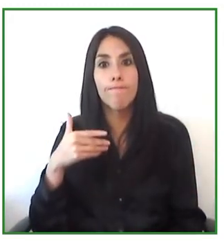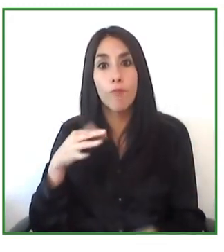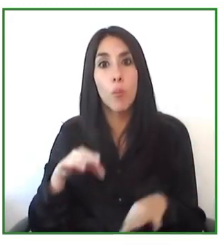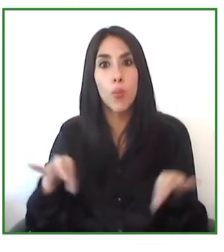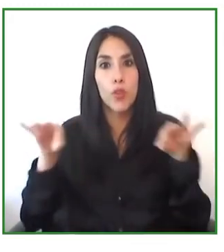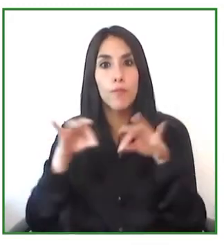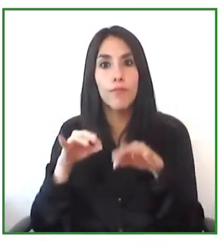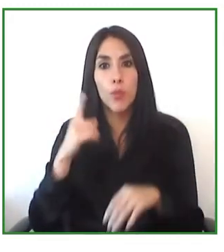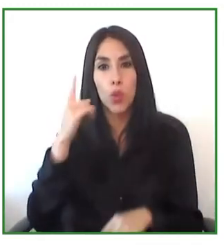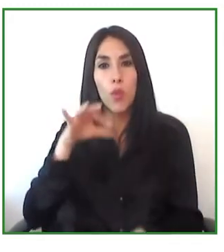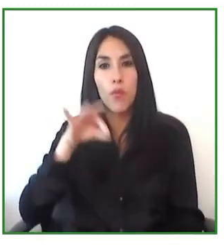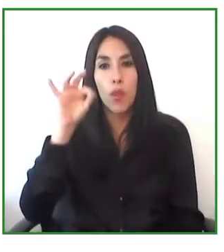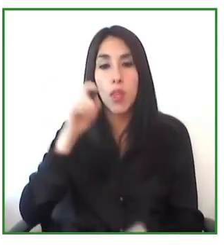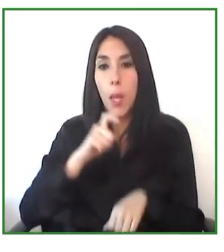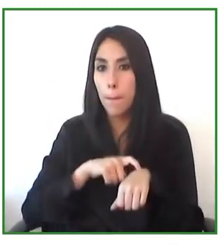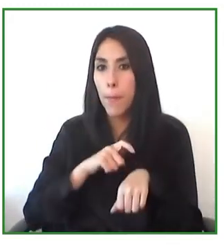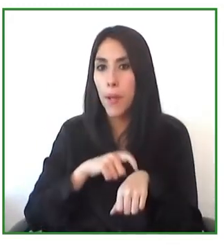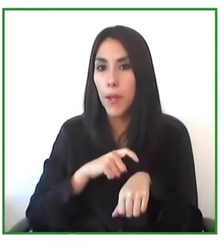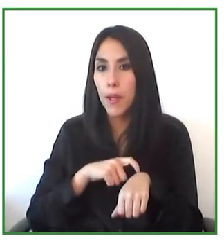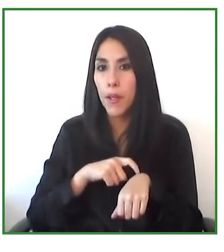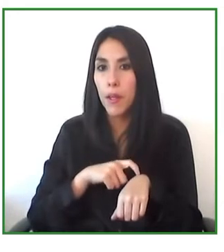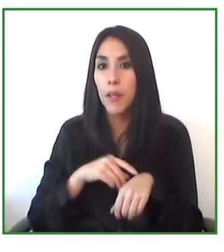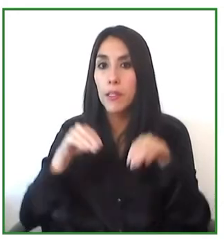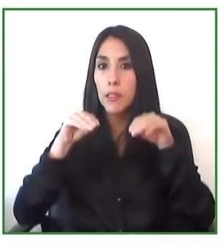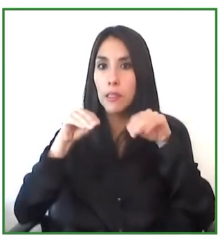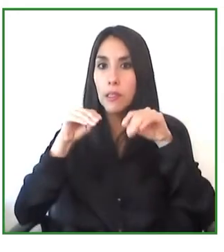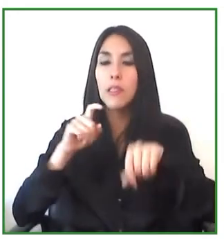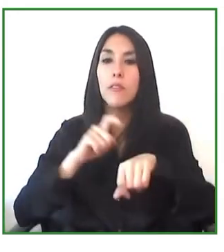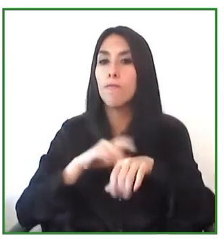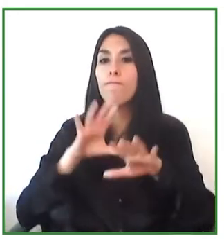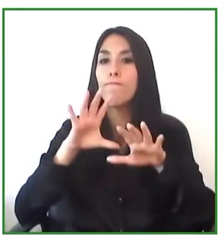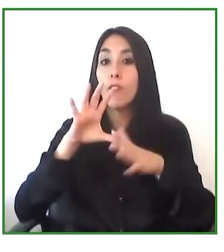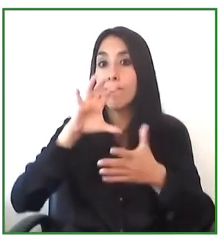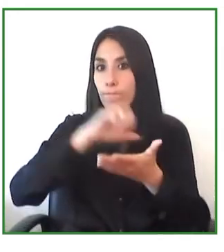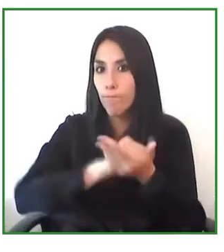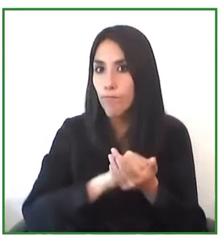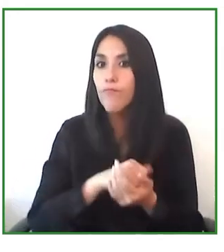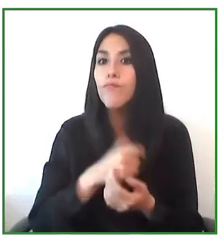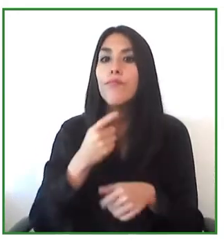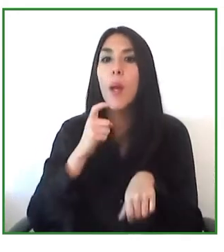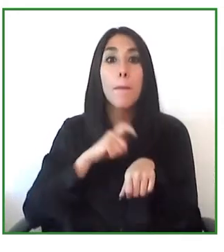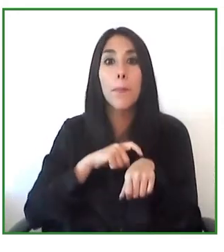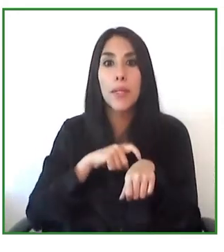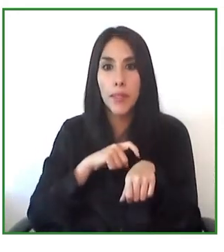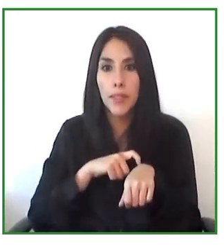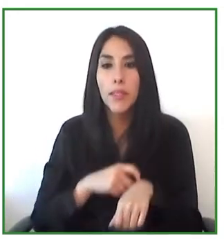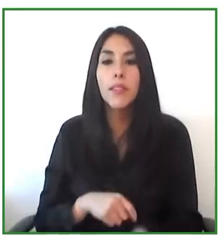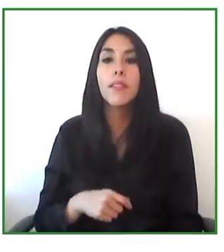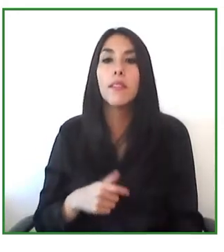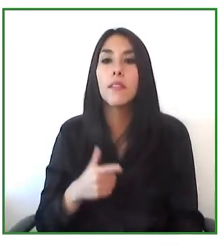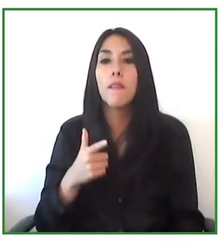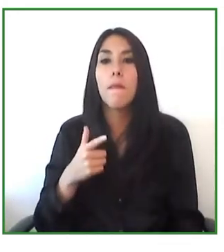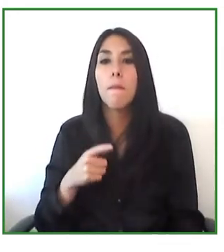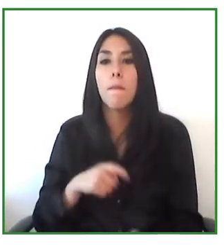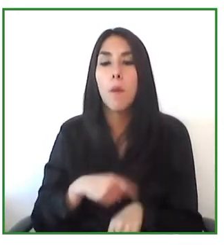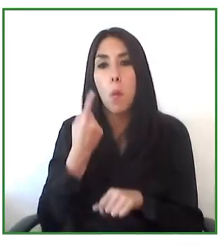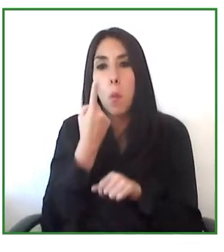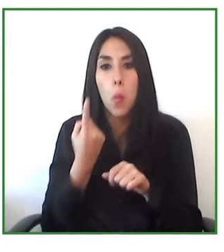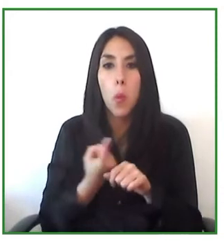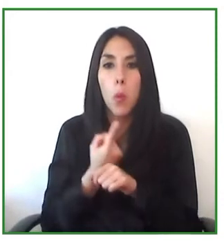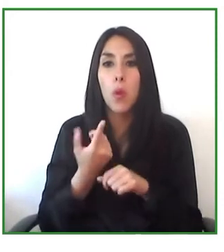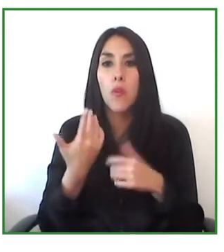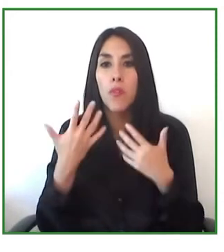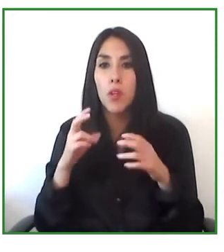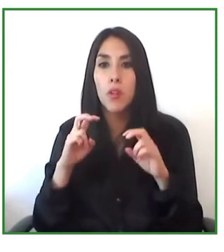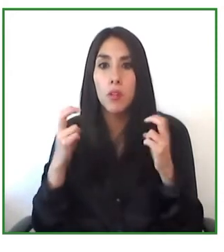que han decidido reservar más horas del equipo de trabajo para que sigan investigando, para que sigan desarrollando, para que sigan